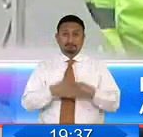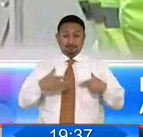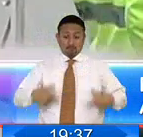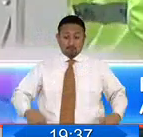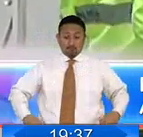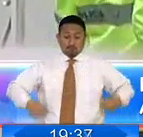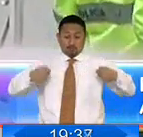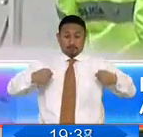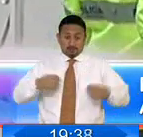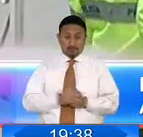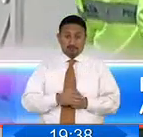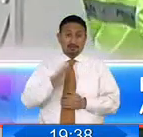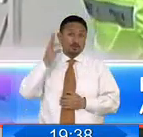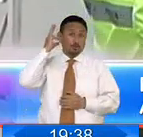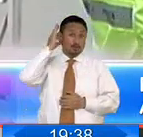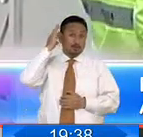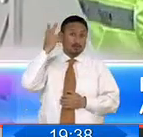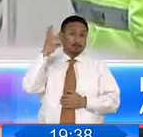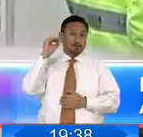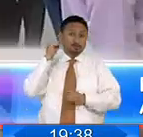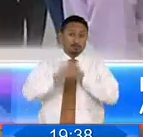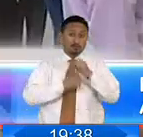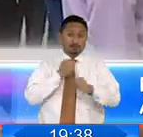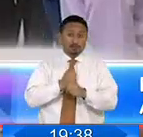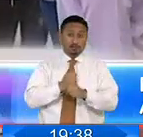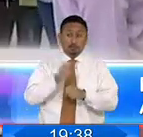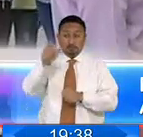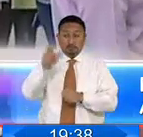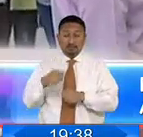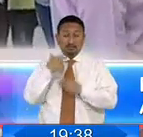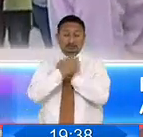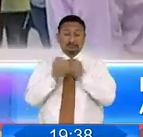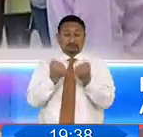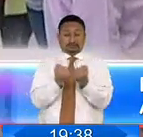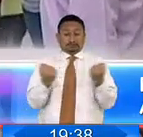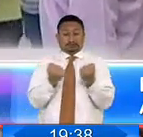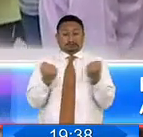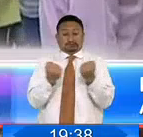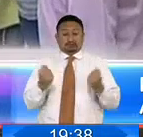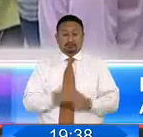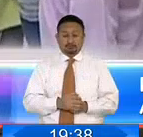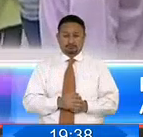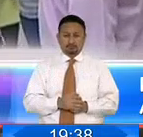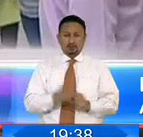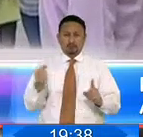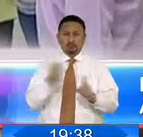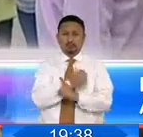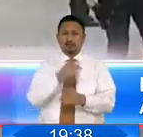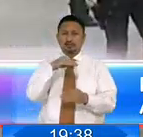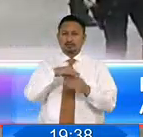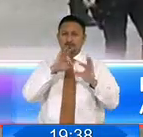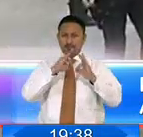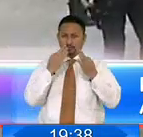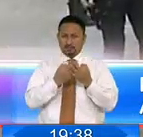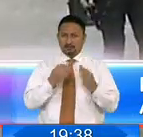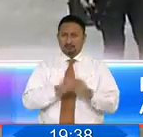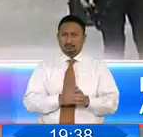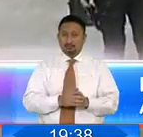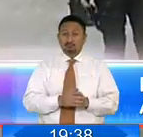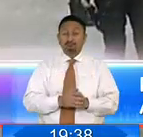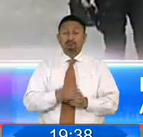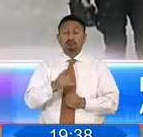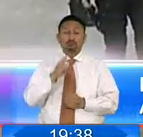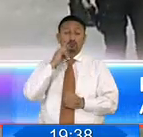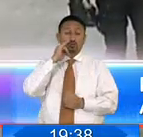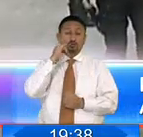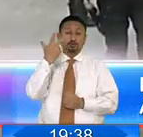con la que posiblemente la mujer de 20 años fue asfixiada por su compañero sentimental violencia intrafamiliar que dejó un menor de 3